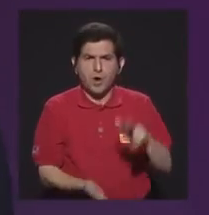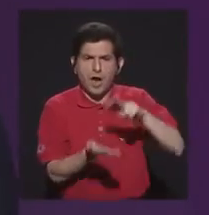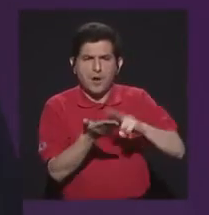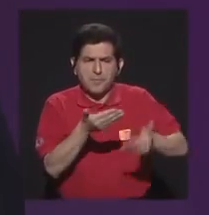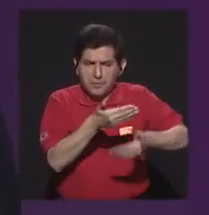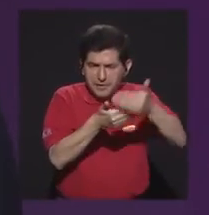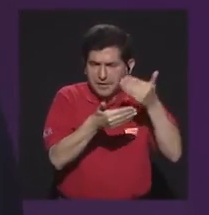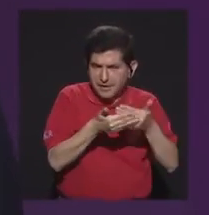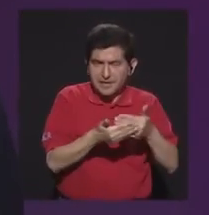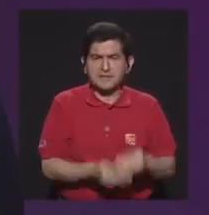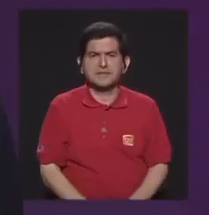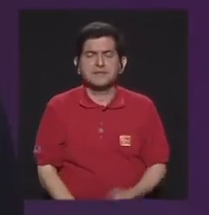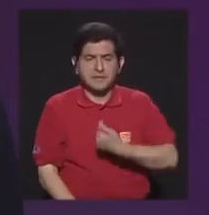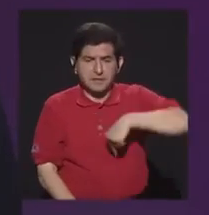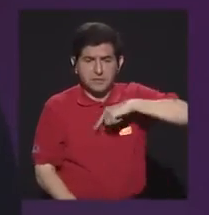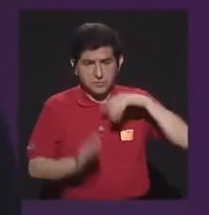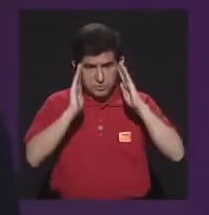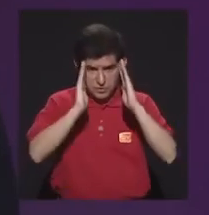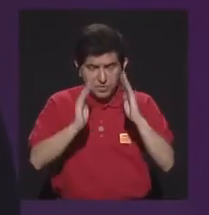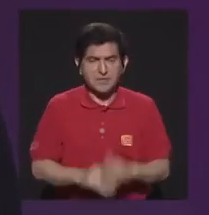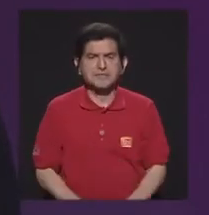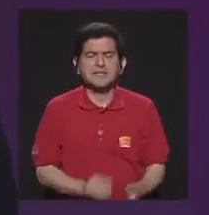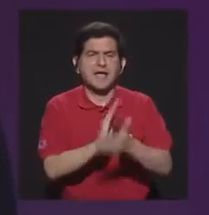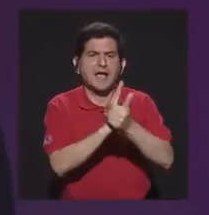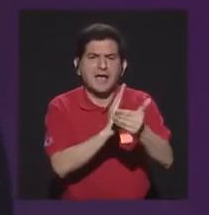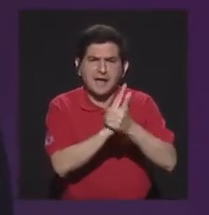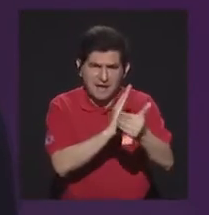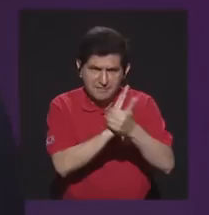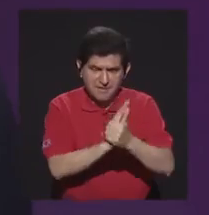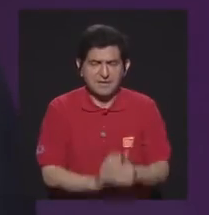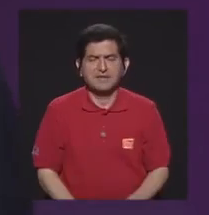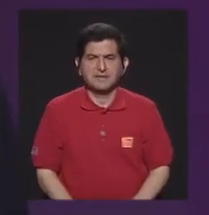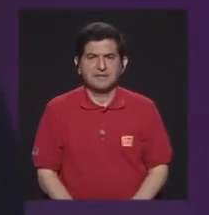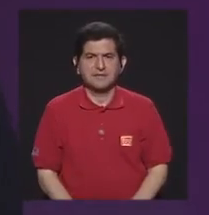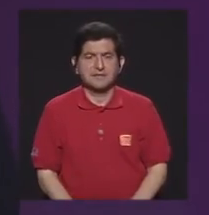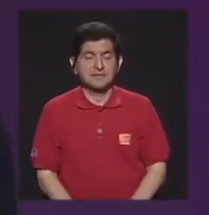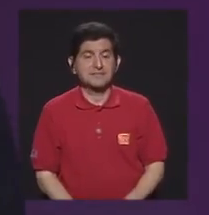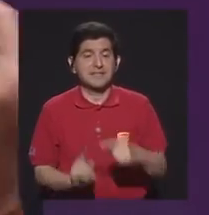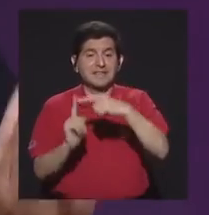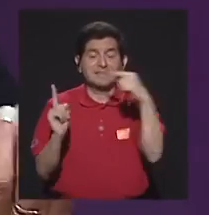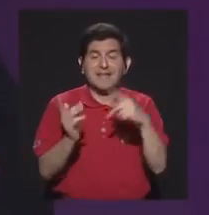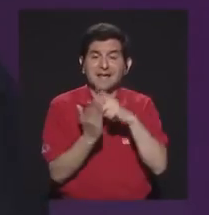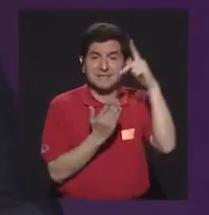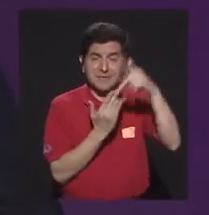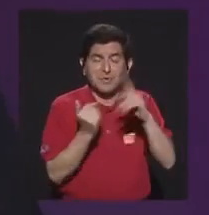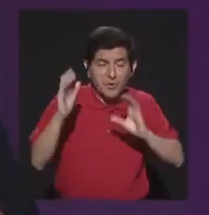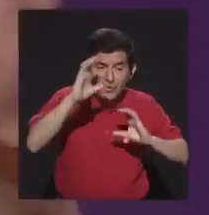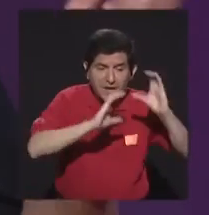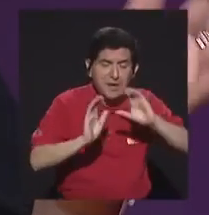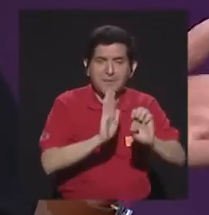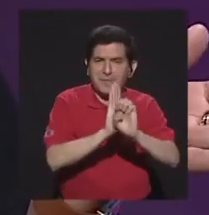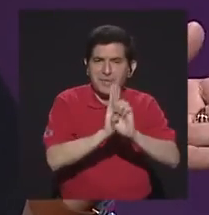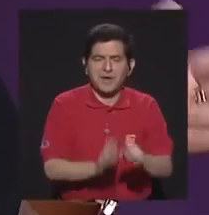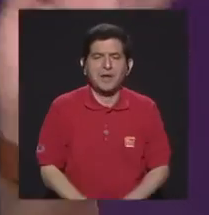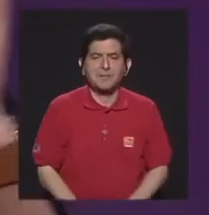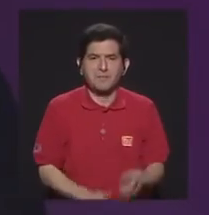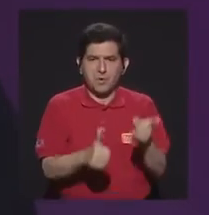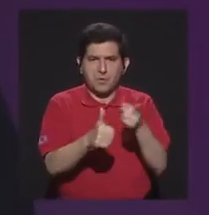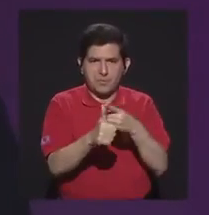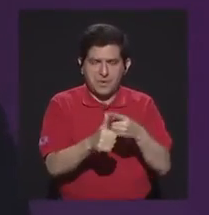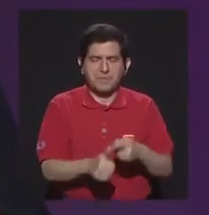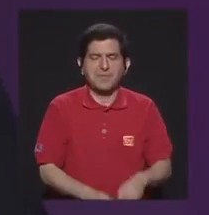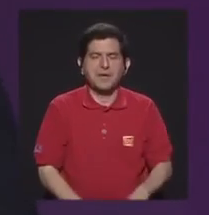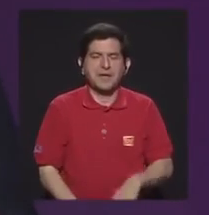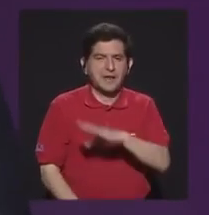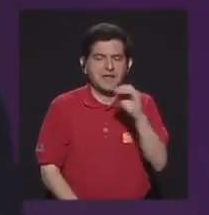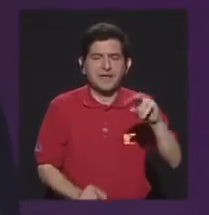donde estamos muy centrados en habilidades y competencias, y donde desde los programas de ciencias, por ejemplo, en primer ciclo y segundo